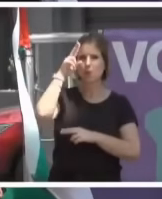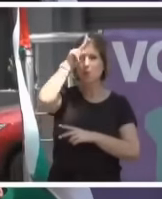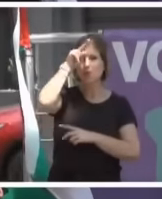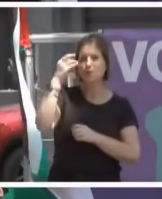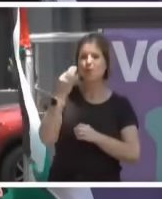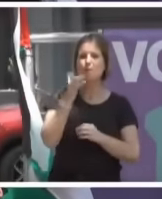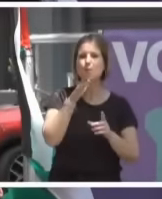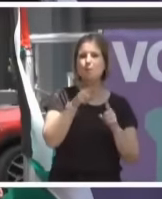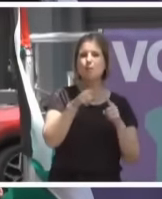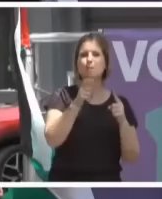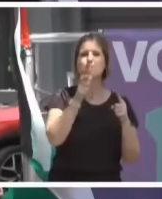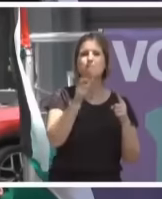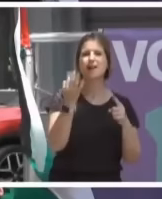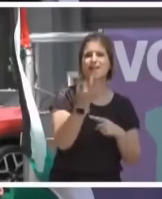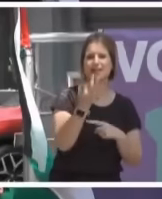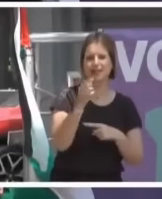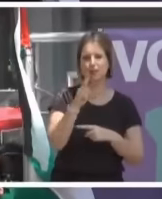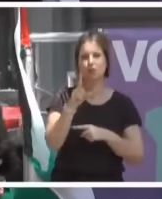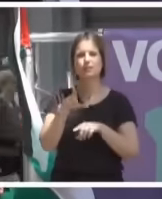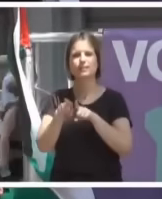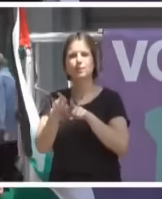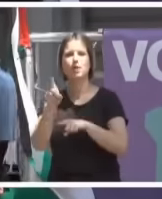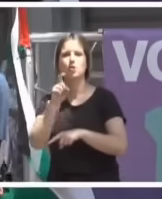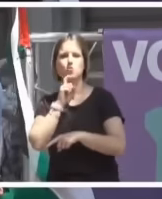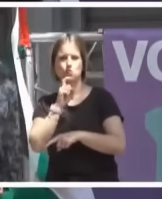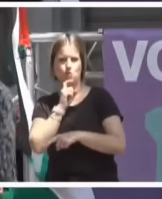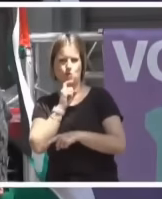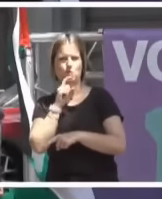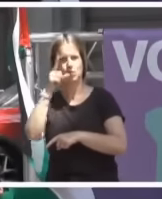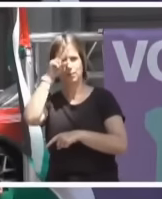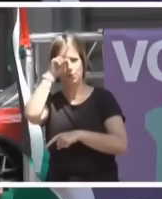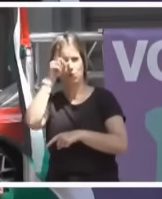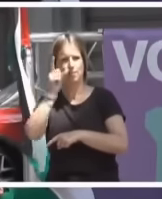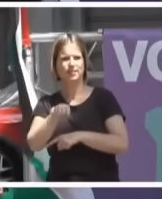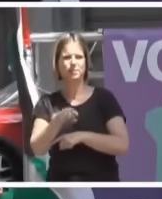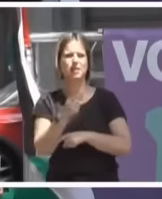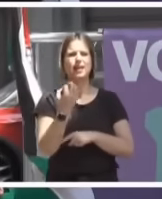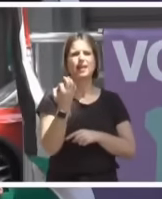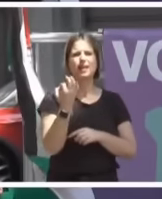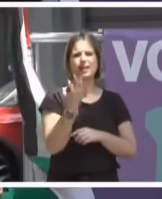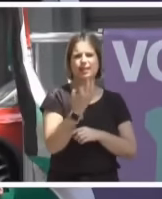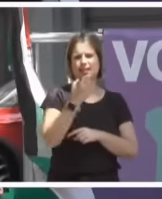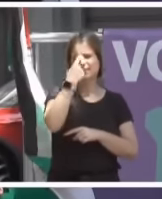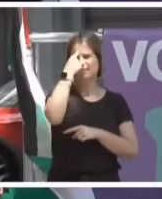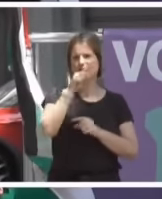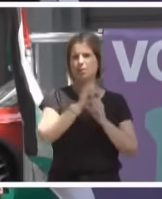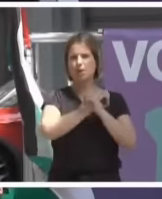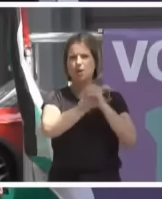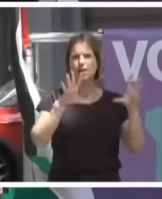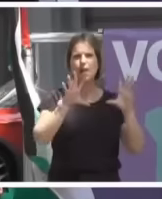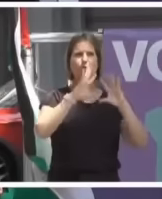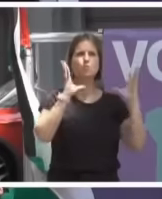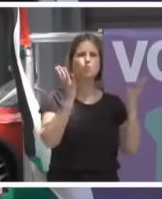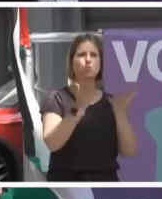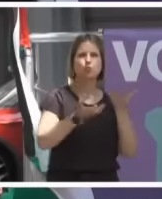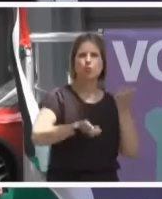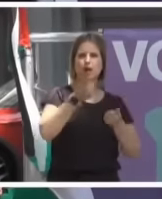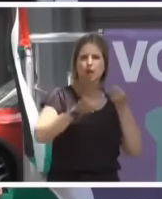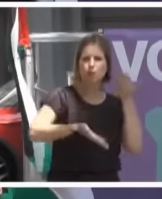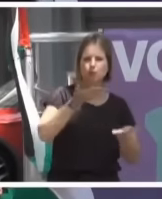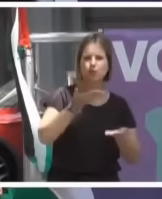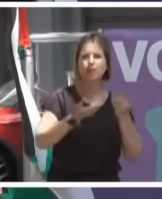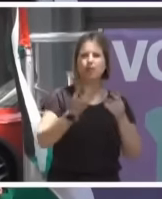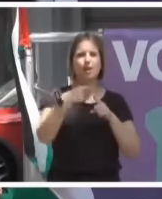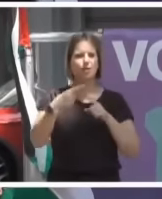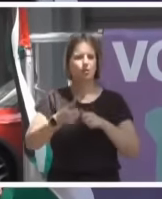el qué, sino que también nos preocupamos por el cómo. El qué más o menos lo tenemos todos claro, queremos vivir en un mundo más justo, queremos hacer las